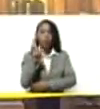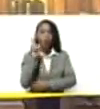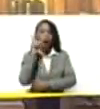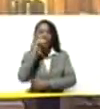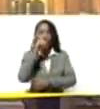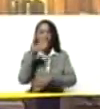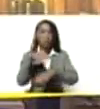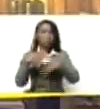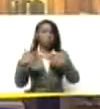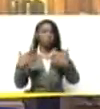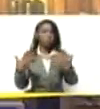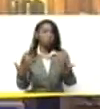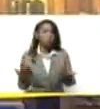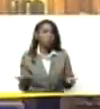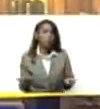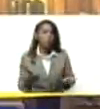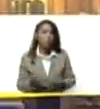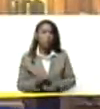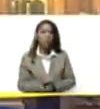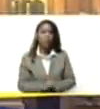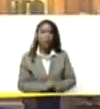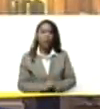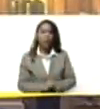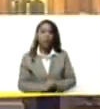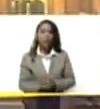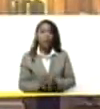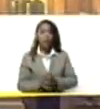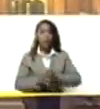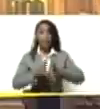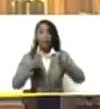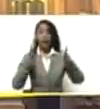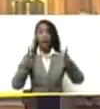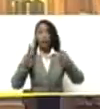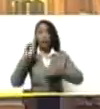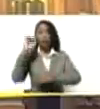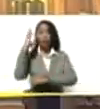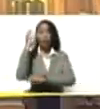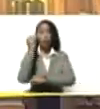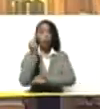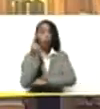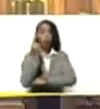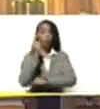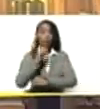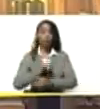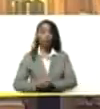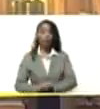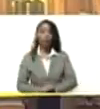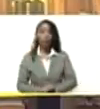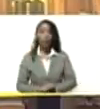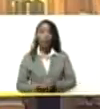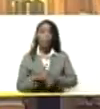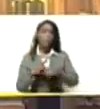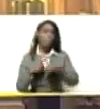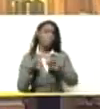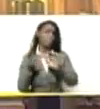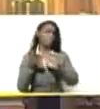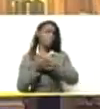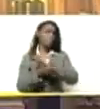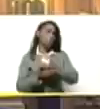de manera eficiente y de manera casi gratuita como excepción en la región